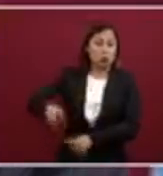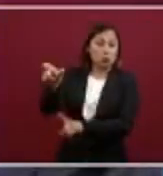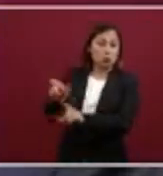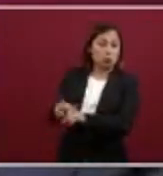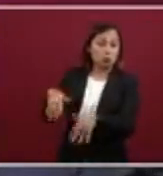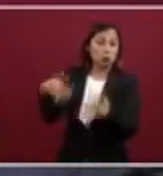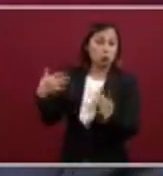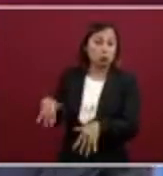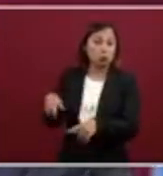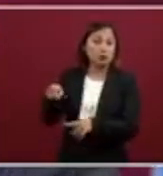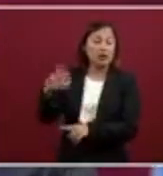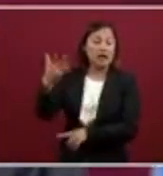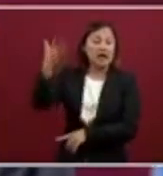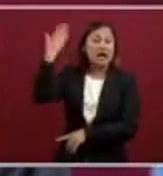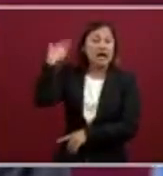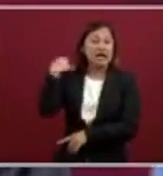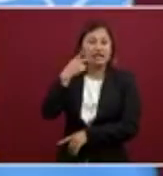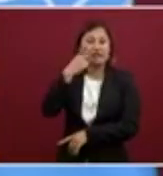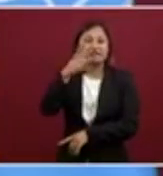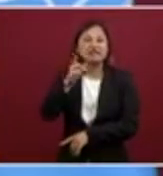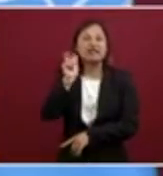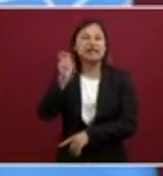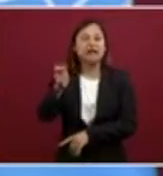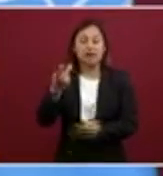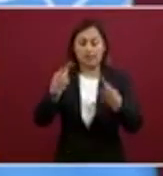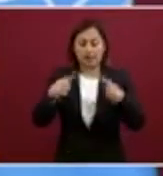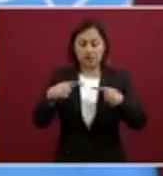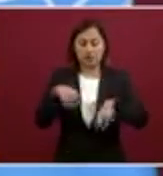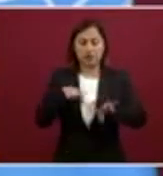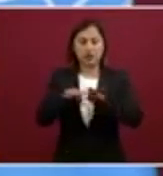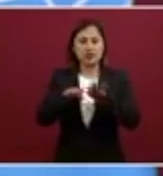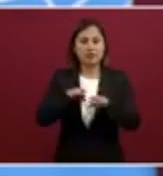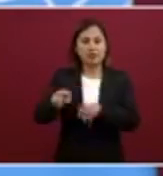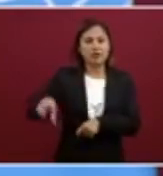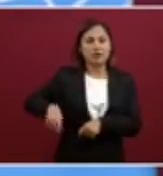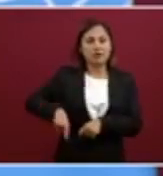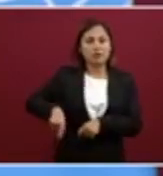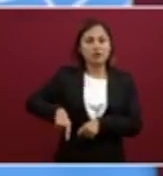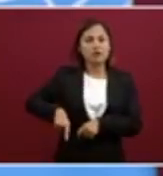que aprender a vivir en la justa medianía.